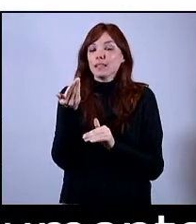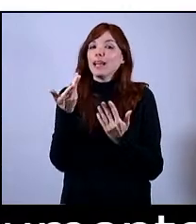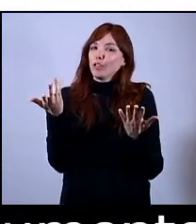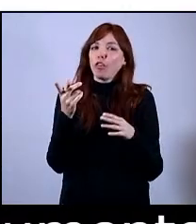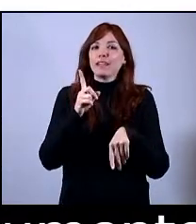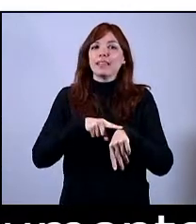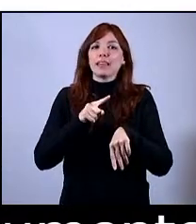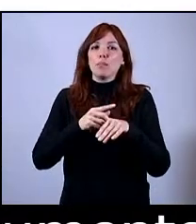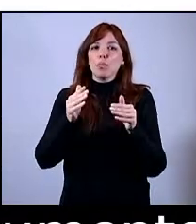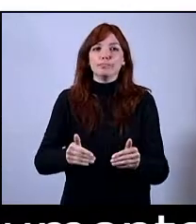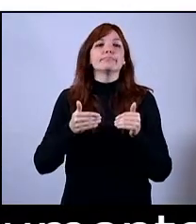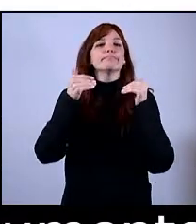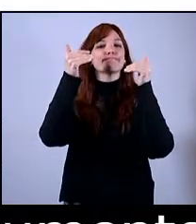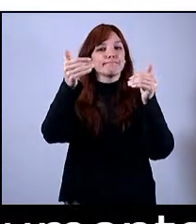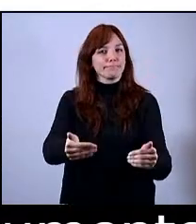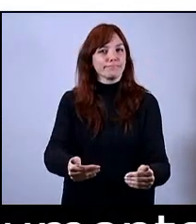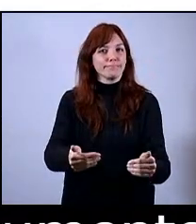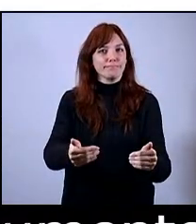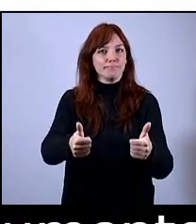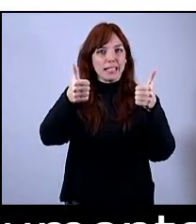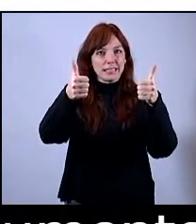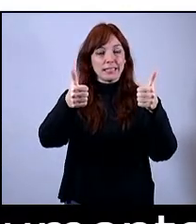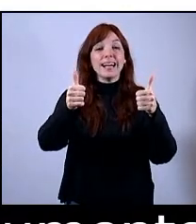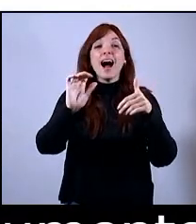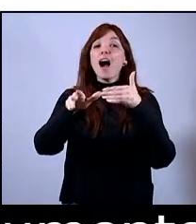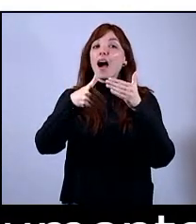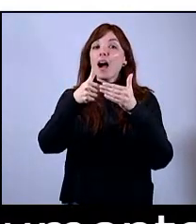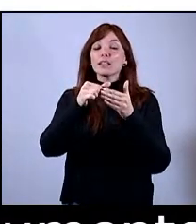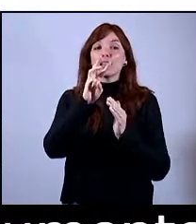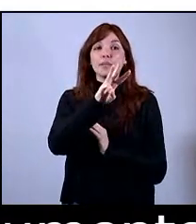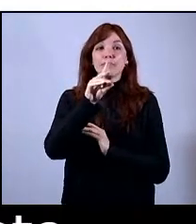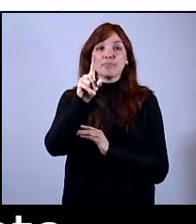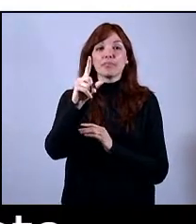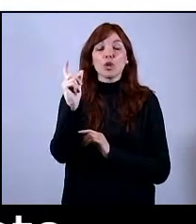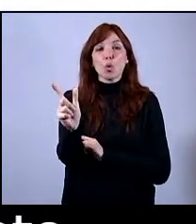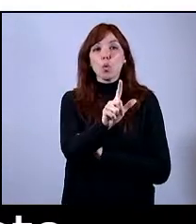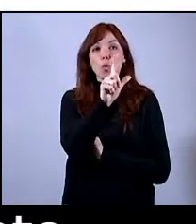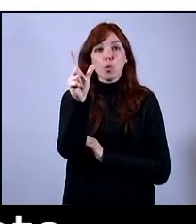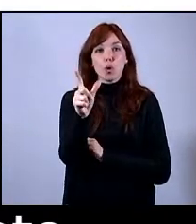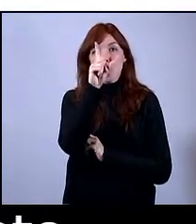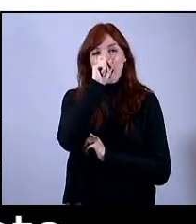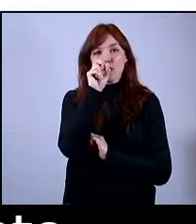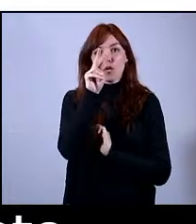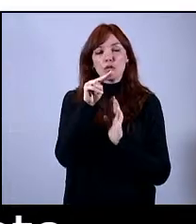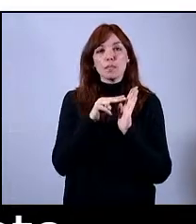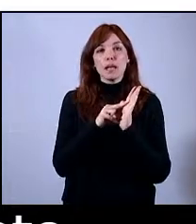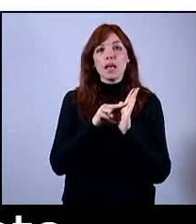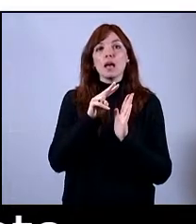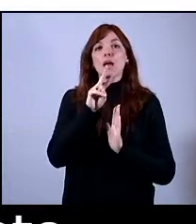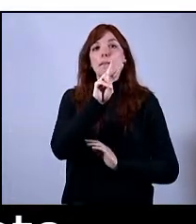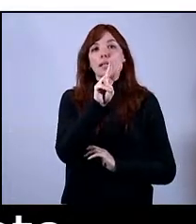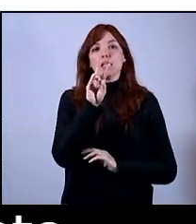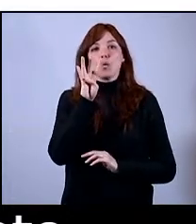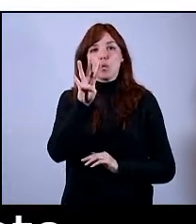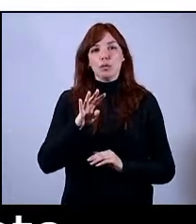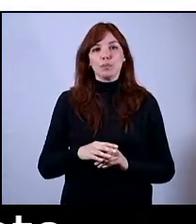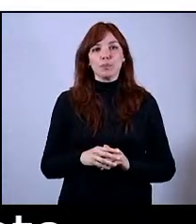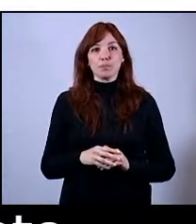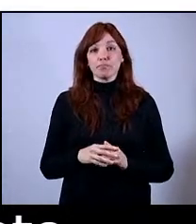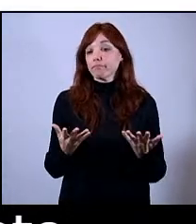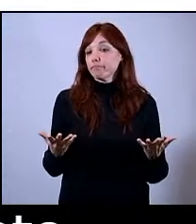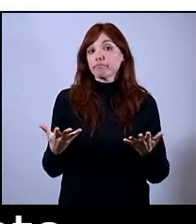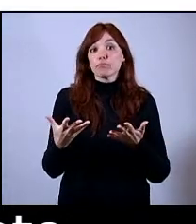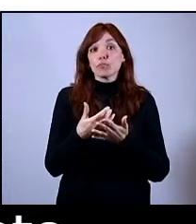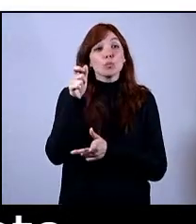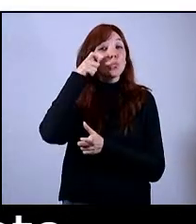de solicitud, en concreto hasta el 31 de julio de 2024. Así que todos